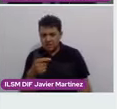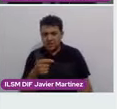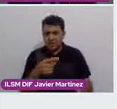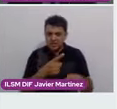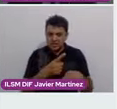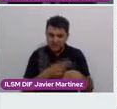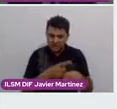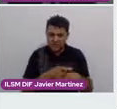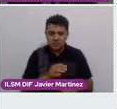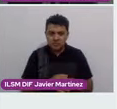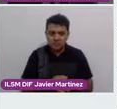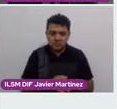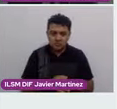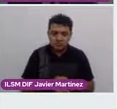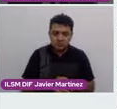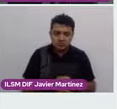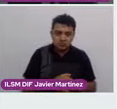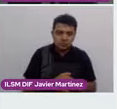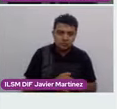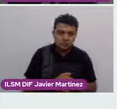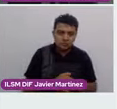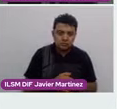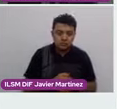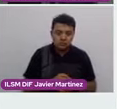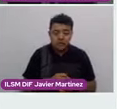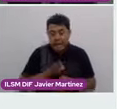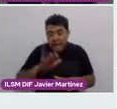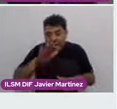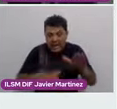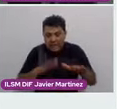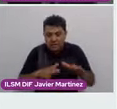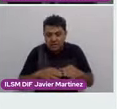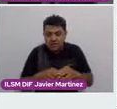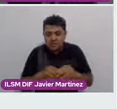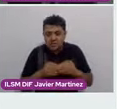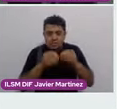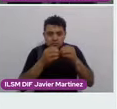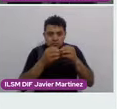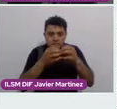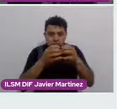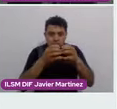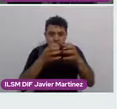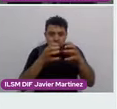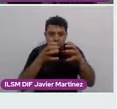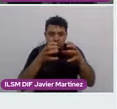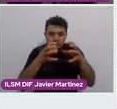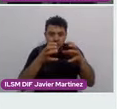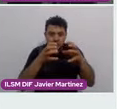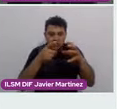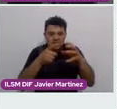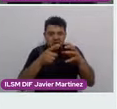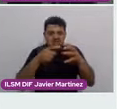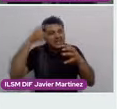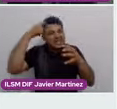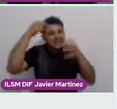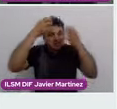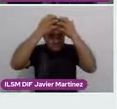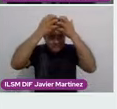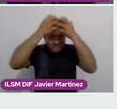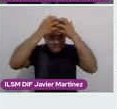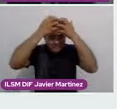tenía que abrir, si hubiera crecido, más, cuando crecen más de 3 centímetros, pues se tiene que abrir la cabeza para resecar el tumor, ¿sí? Y